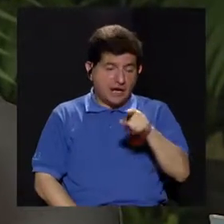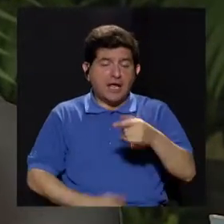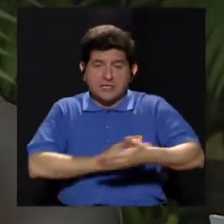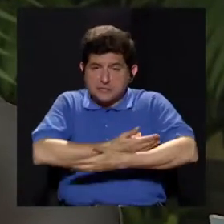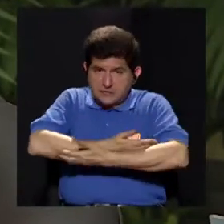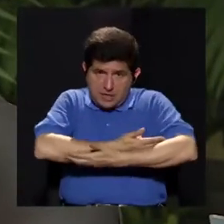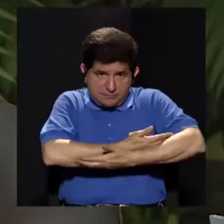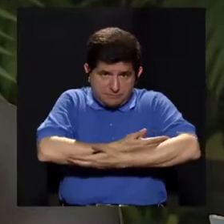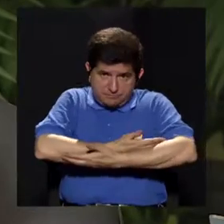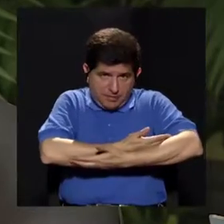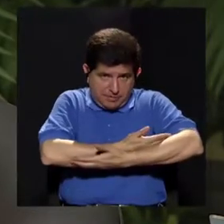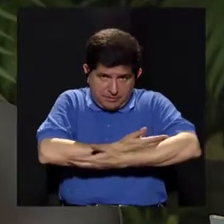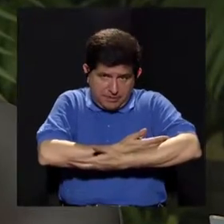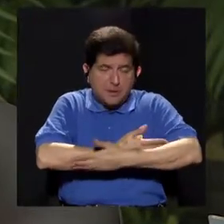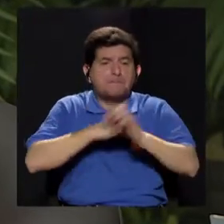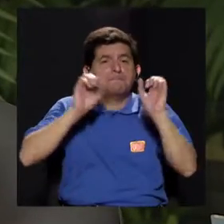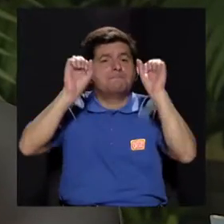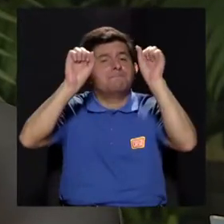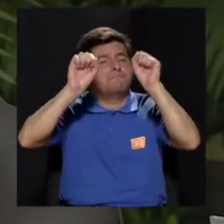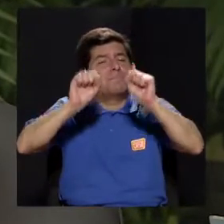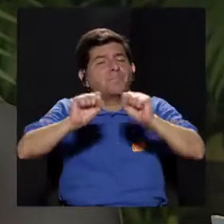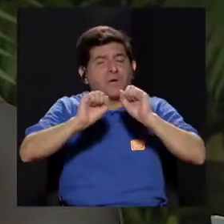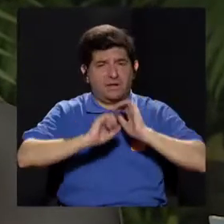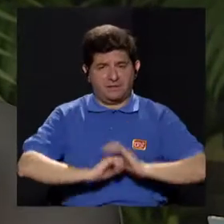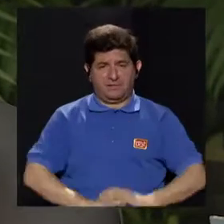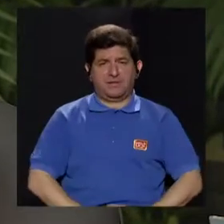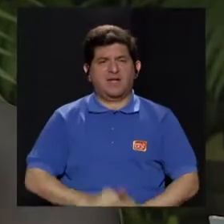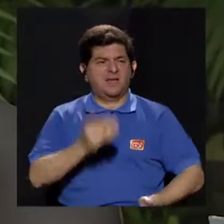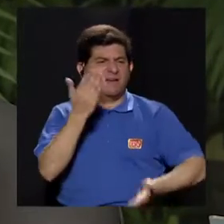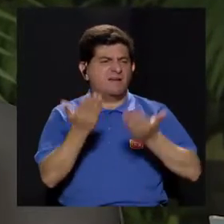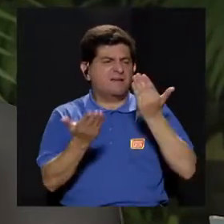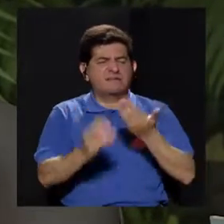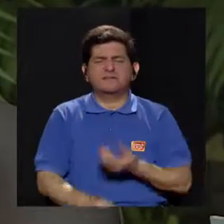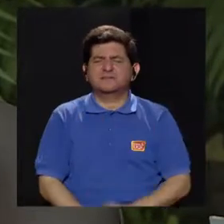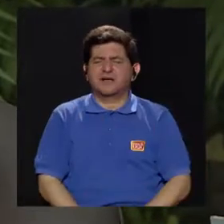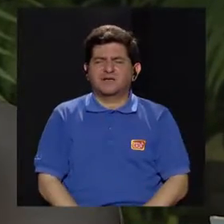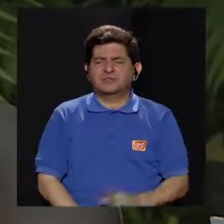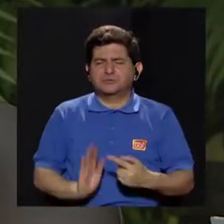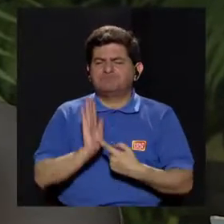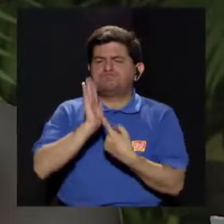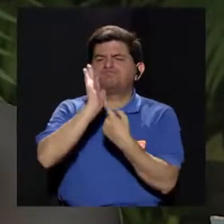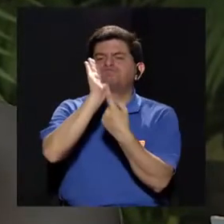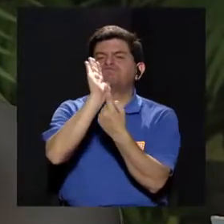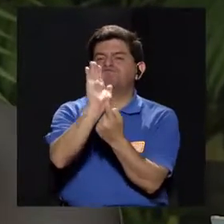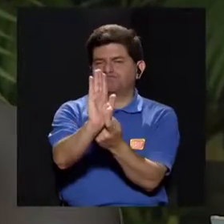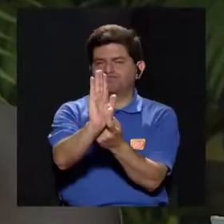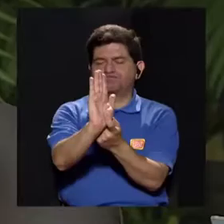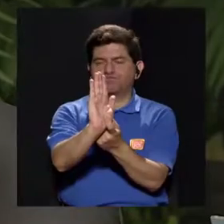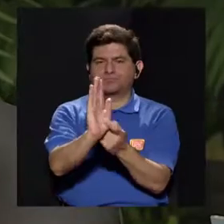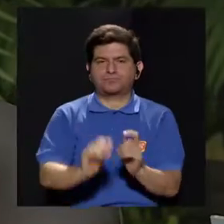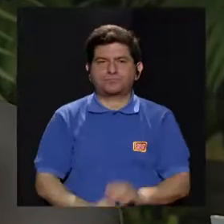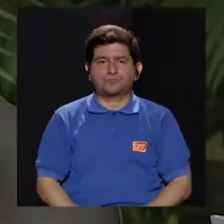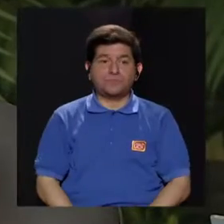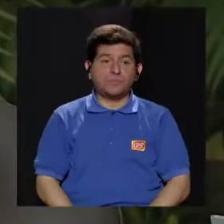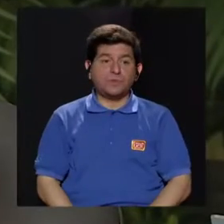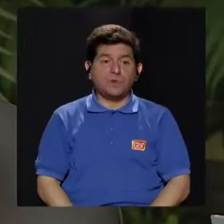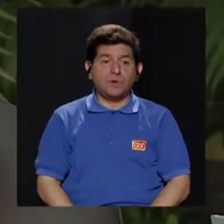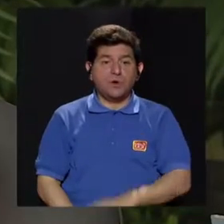esos bebés pueden tener manifestaciones